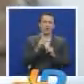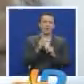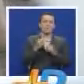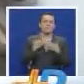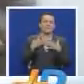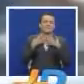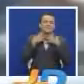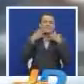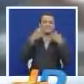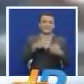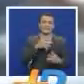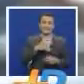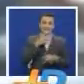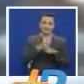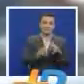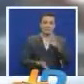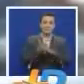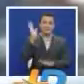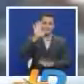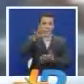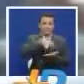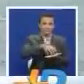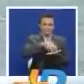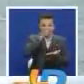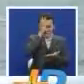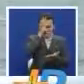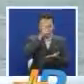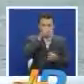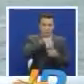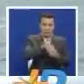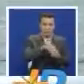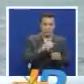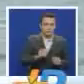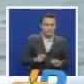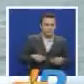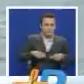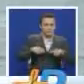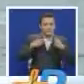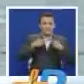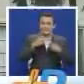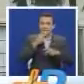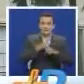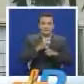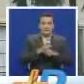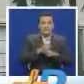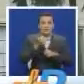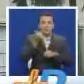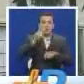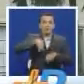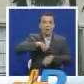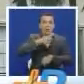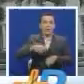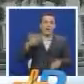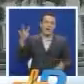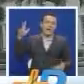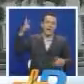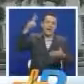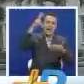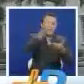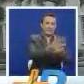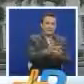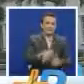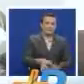de salud de su pueblo le prestaron los primeros auxilios. Sin embargo, tuvo que pasar una travesía de más de 12 horas de viaje para recibir